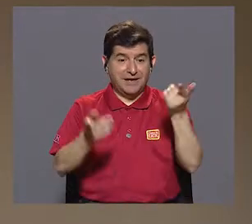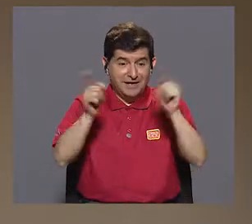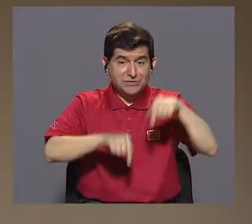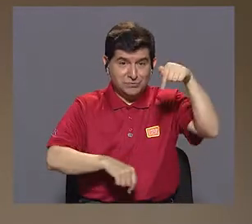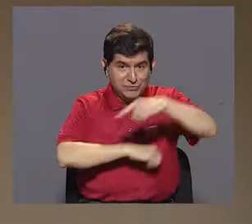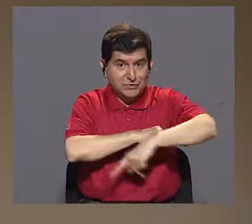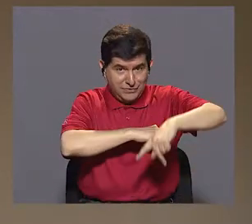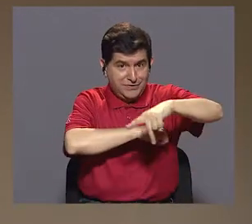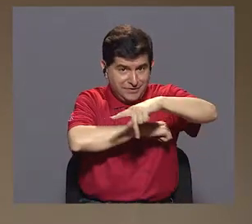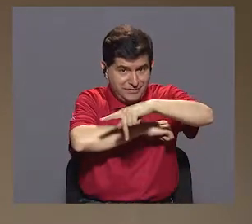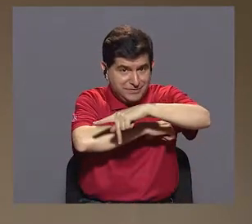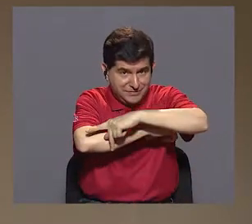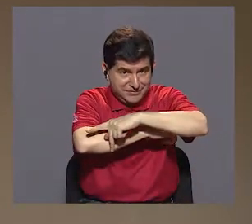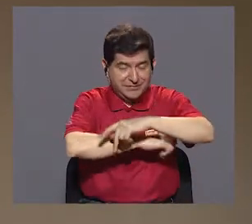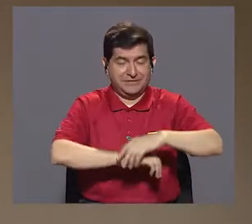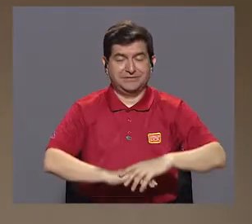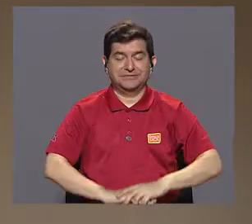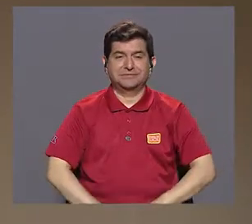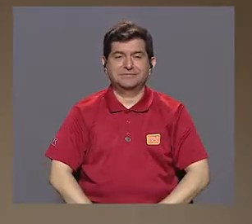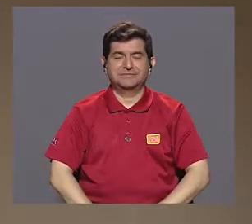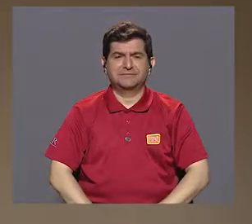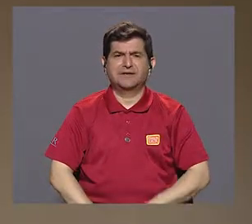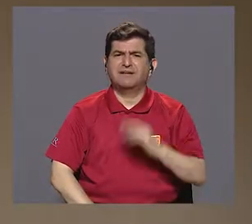político que hubo en nuestro país,